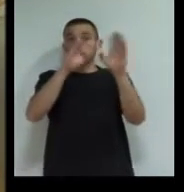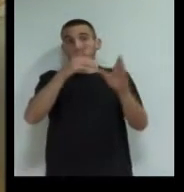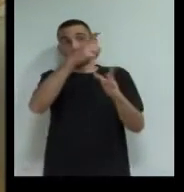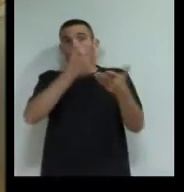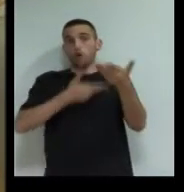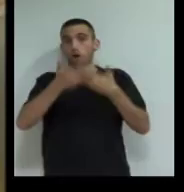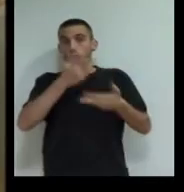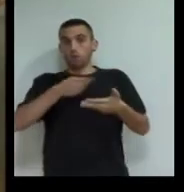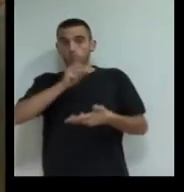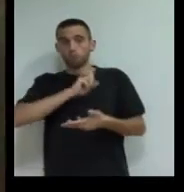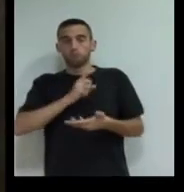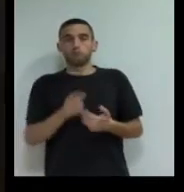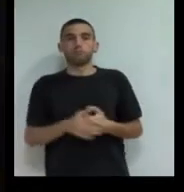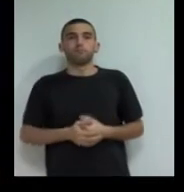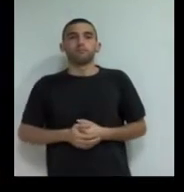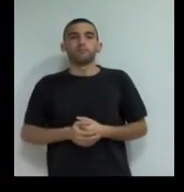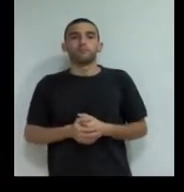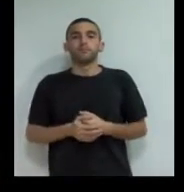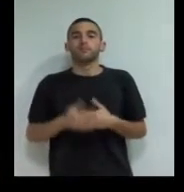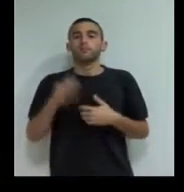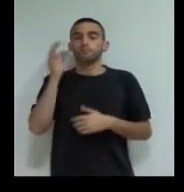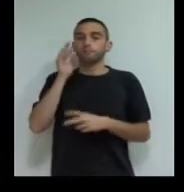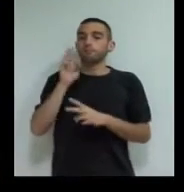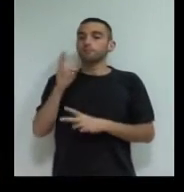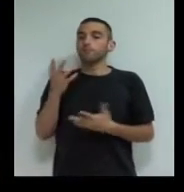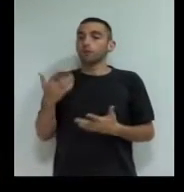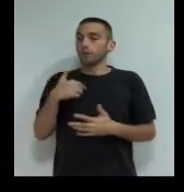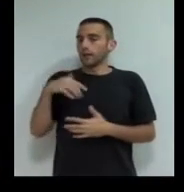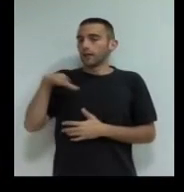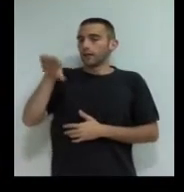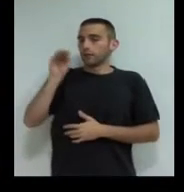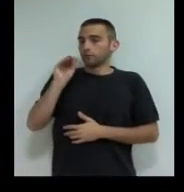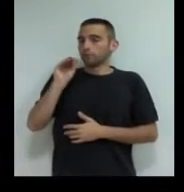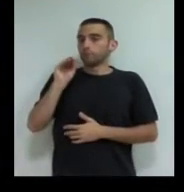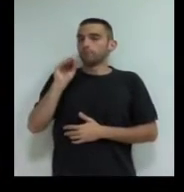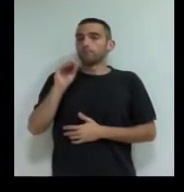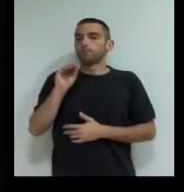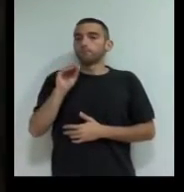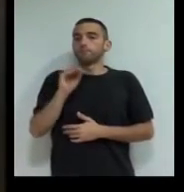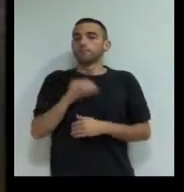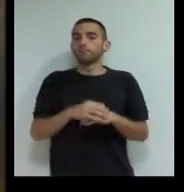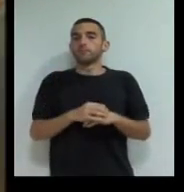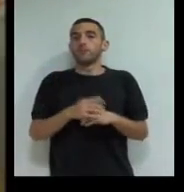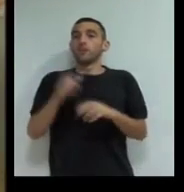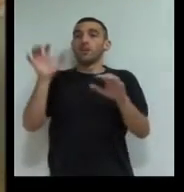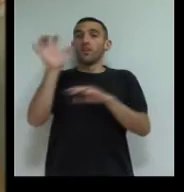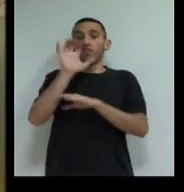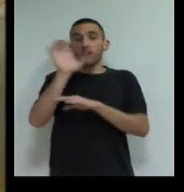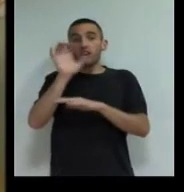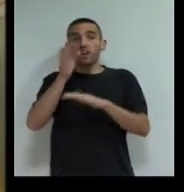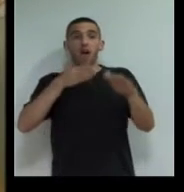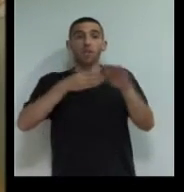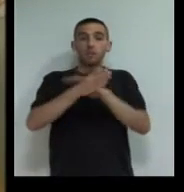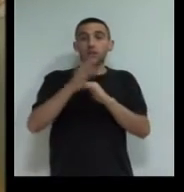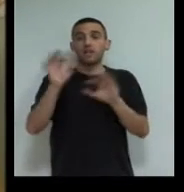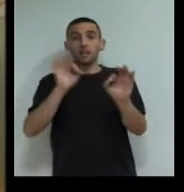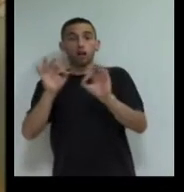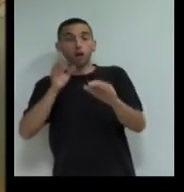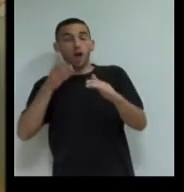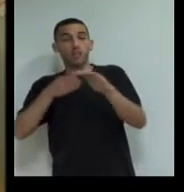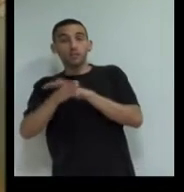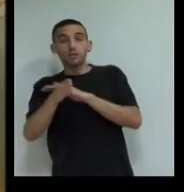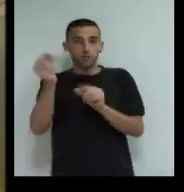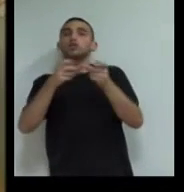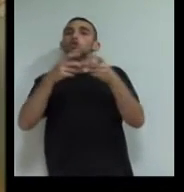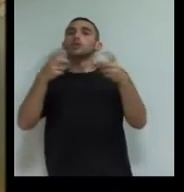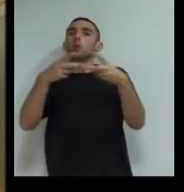estamos. Entonces, por lo que entiendo, tanto el cine accesible como el teatro accesible subtitulado en